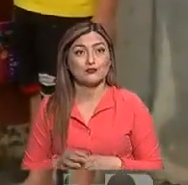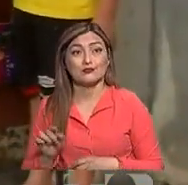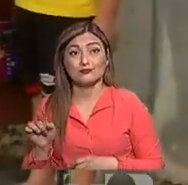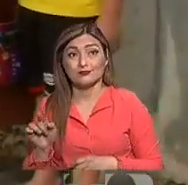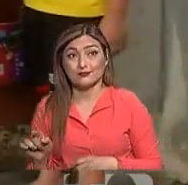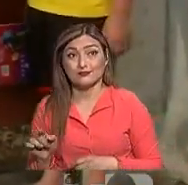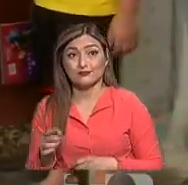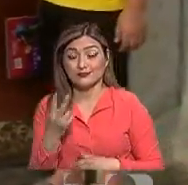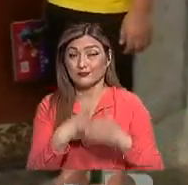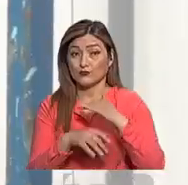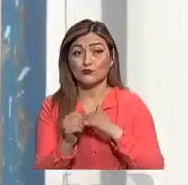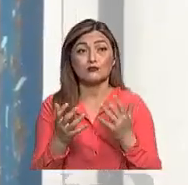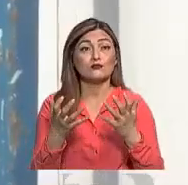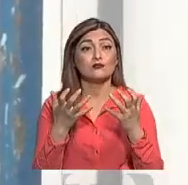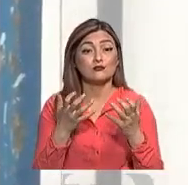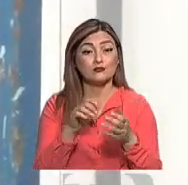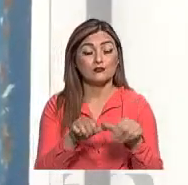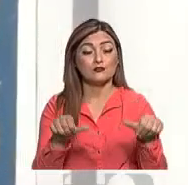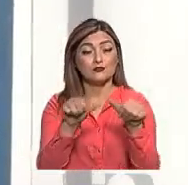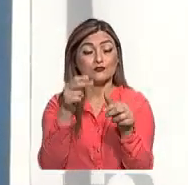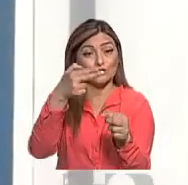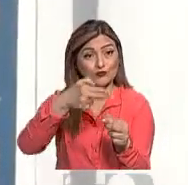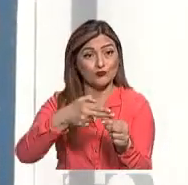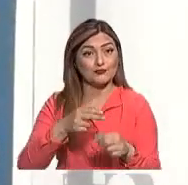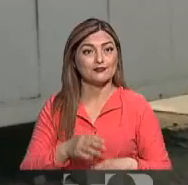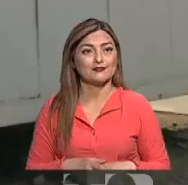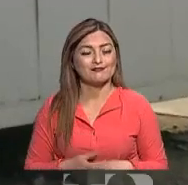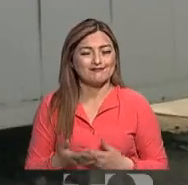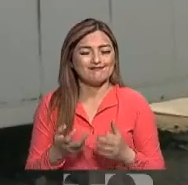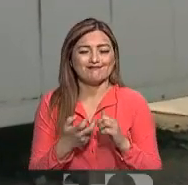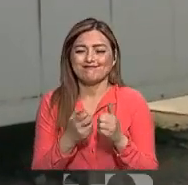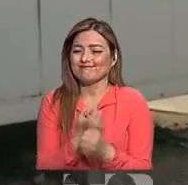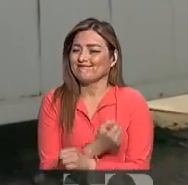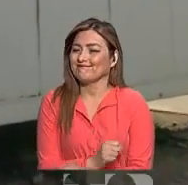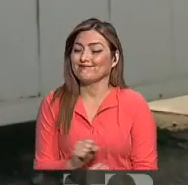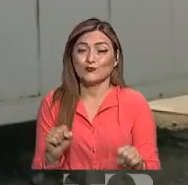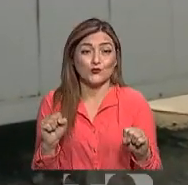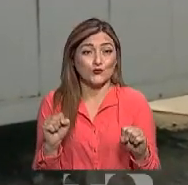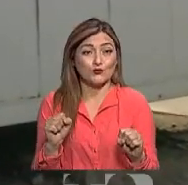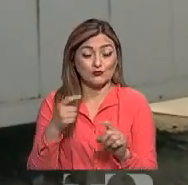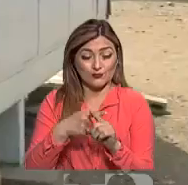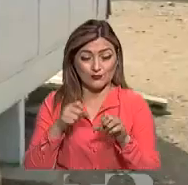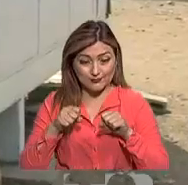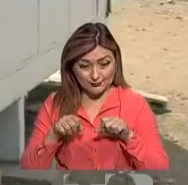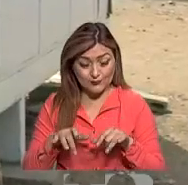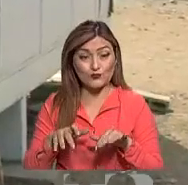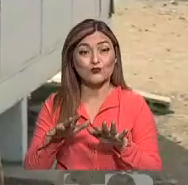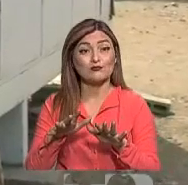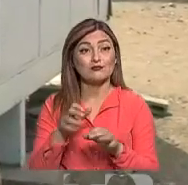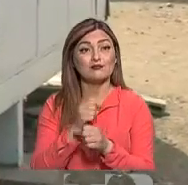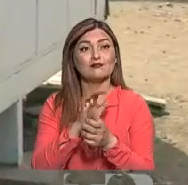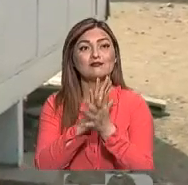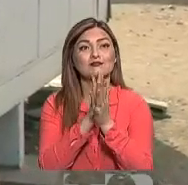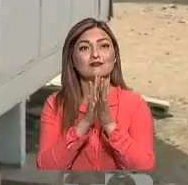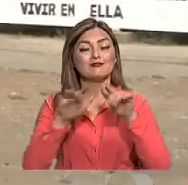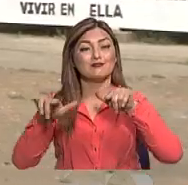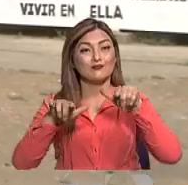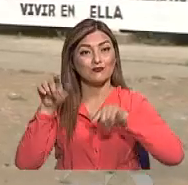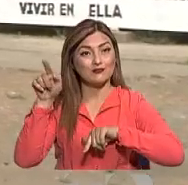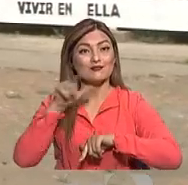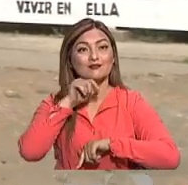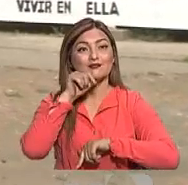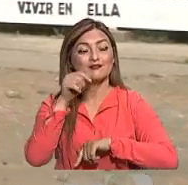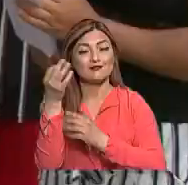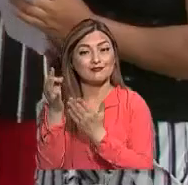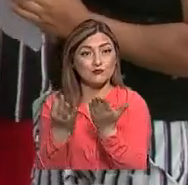hija pueda retornar a las aulas pero sabe que en esas condiciones es imposible en septiembre dejaron sin seguridad al establecimiento por falta